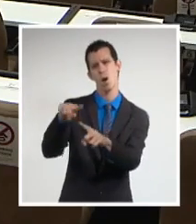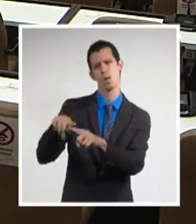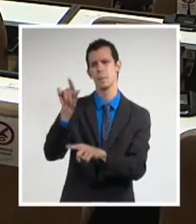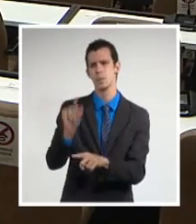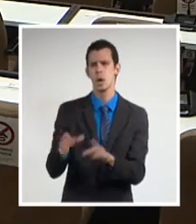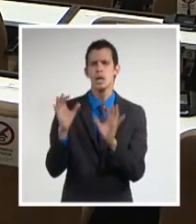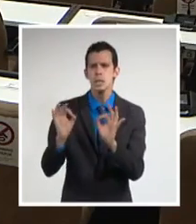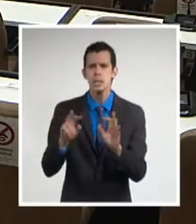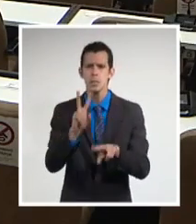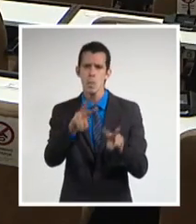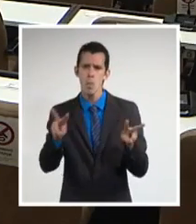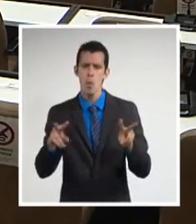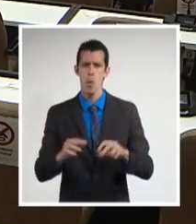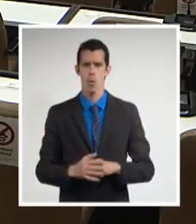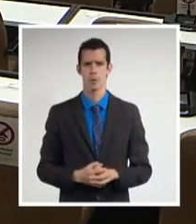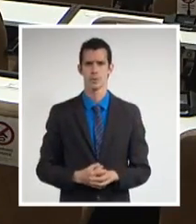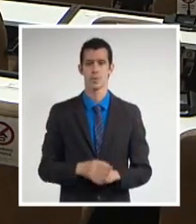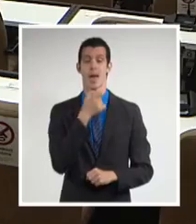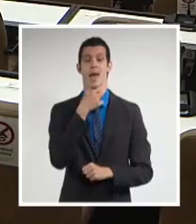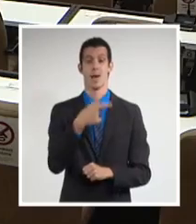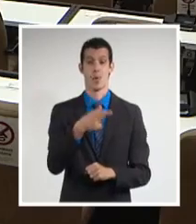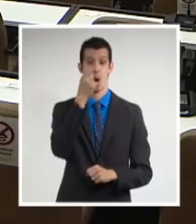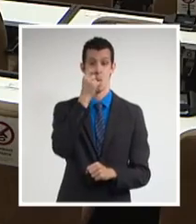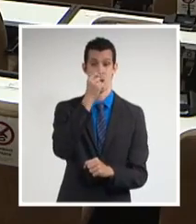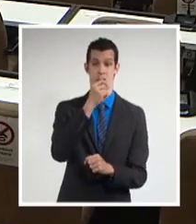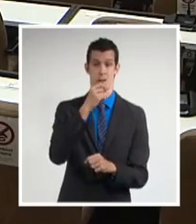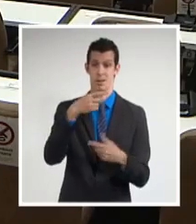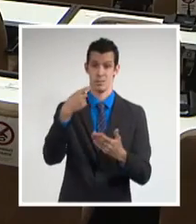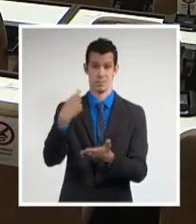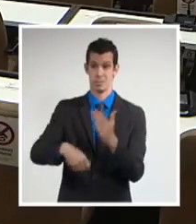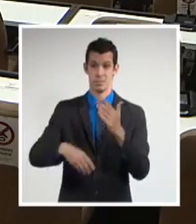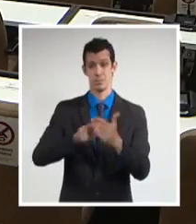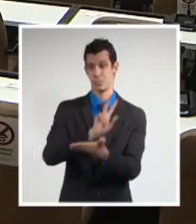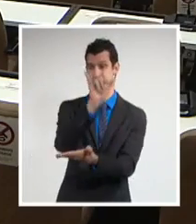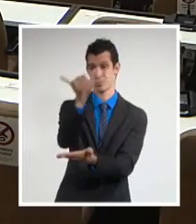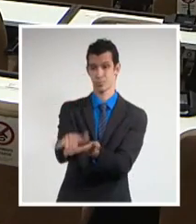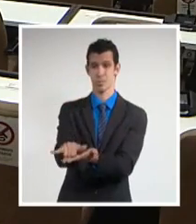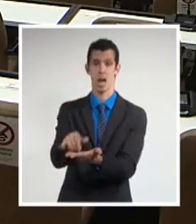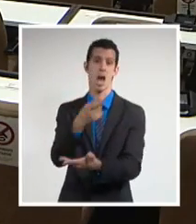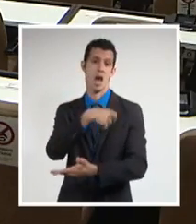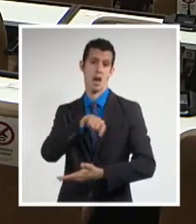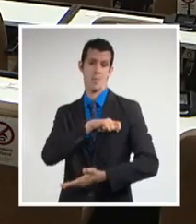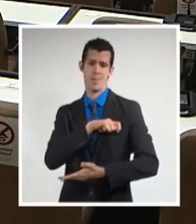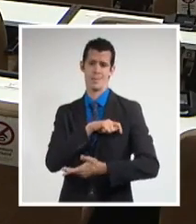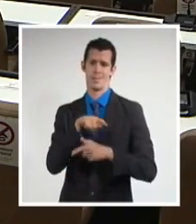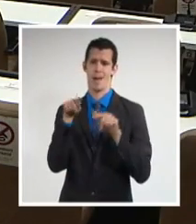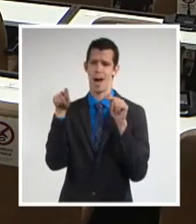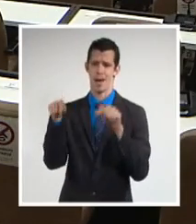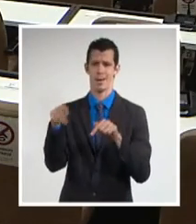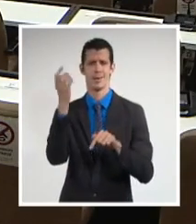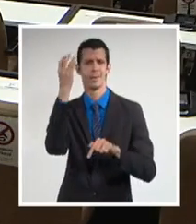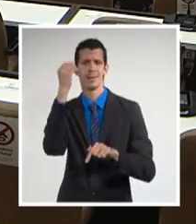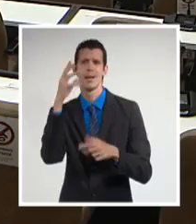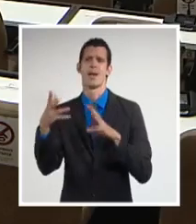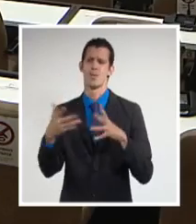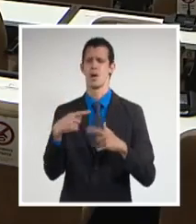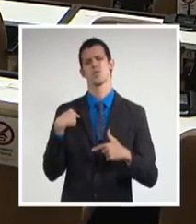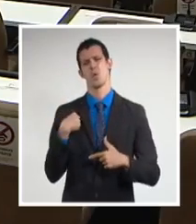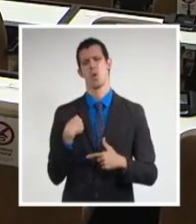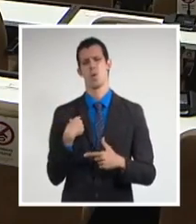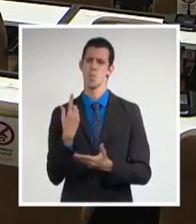llaman la miamización de Madrid, la derecha dura de la vieja metrópoli está compitiendo con los impresentables políticos